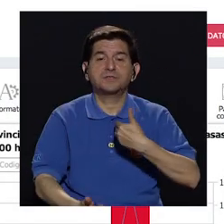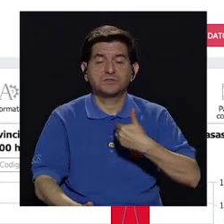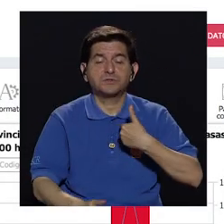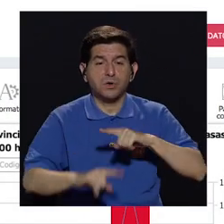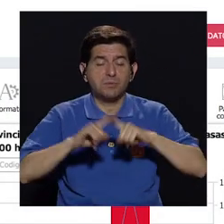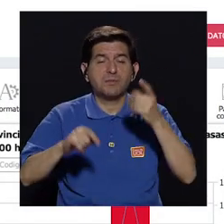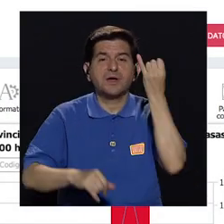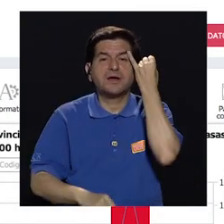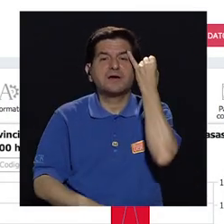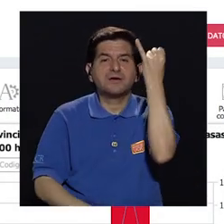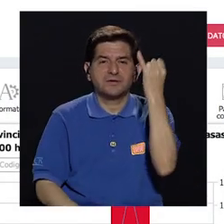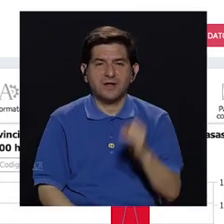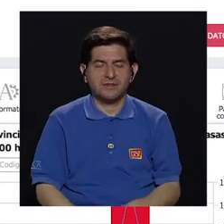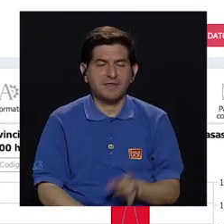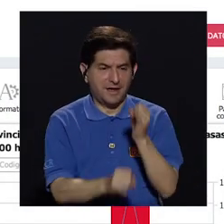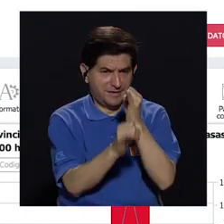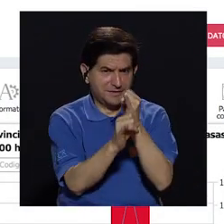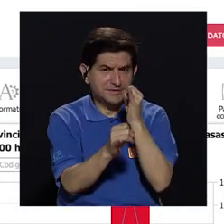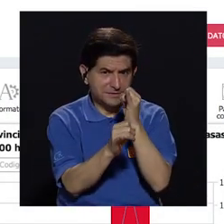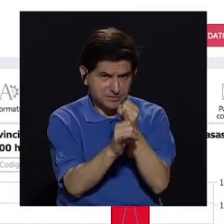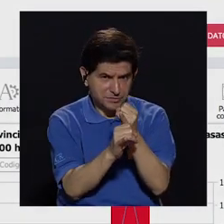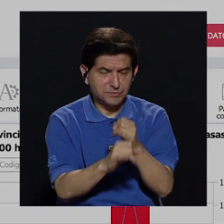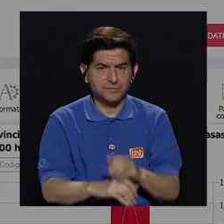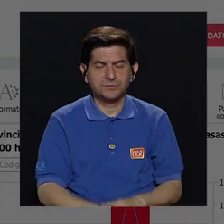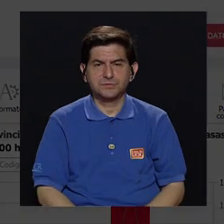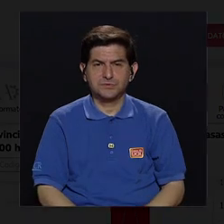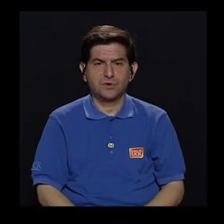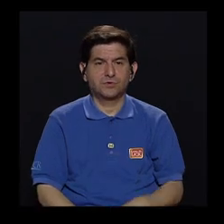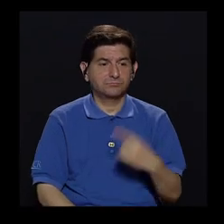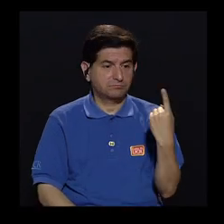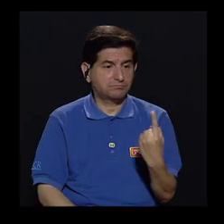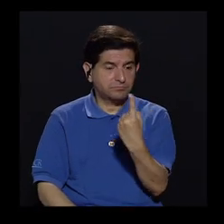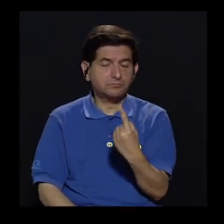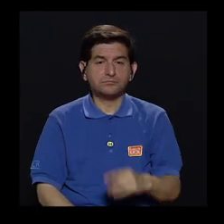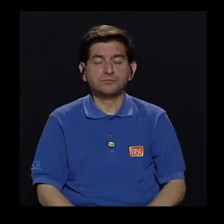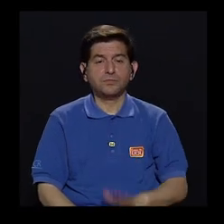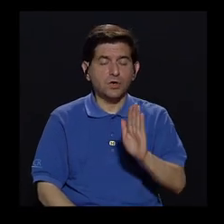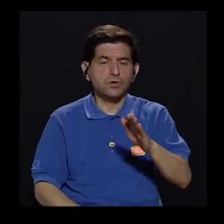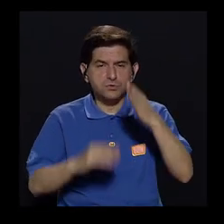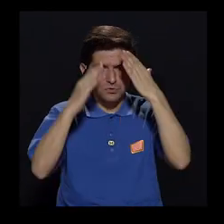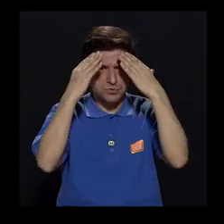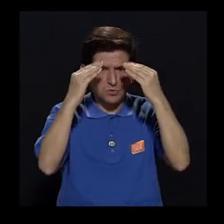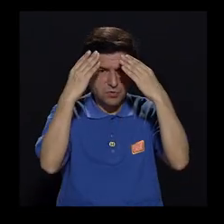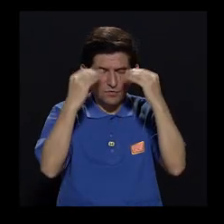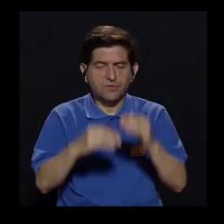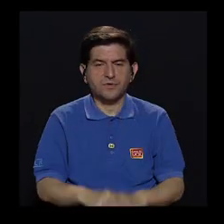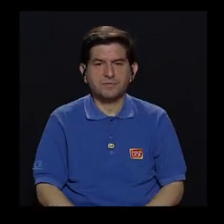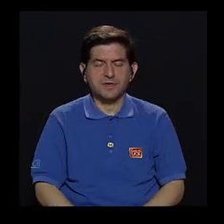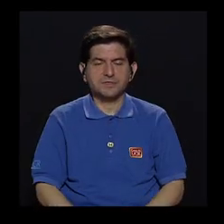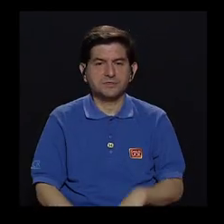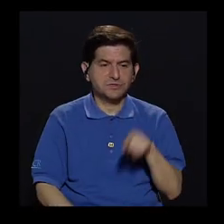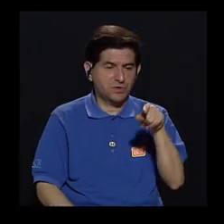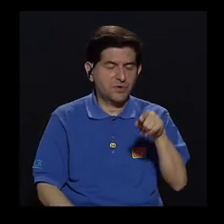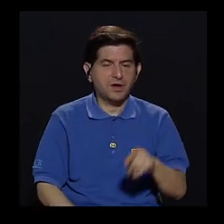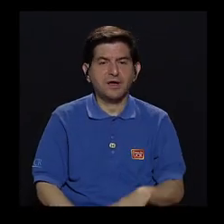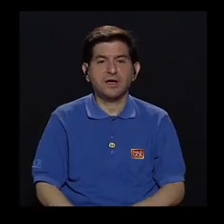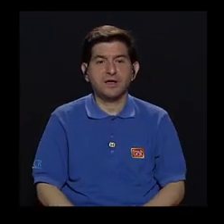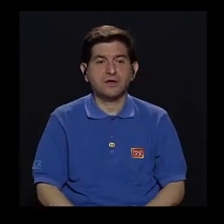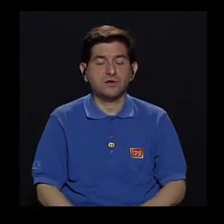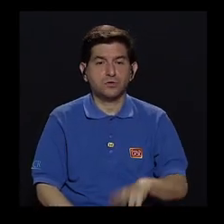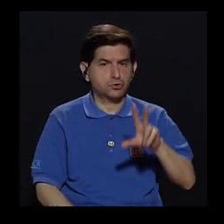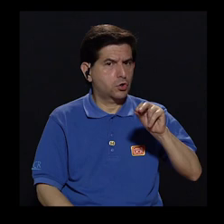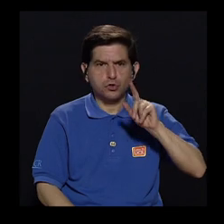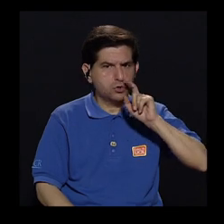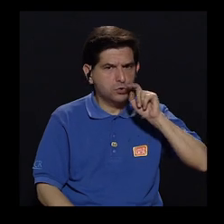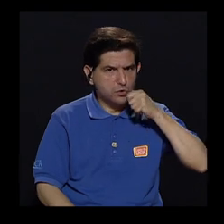actualmente, pero la idea es que las instituciones saquen sus datos y su información, obviamente información